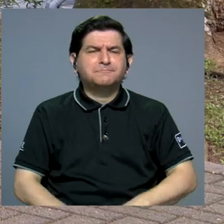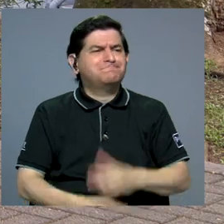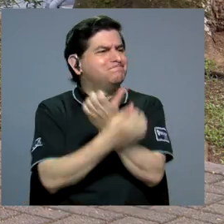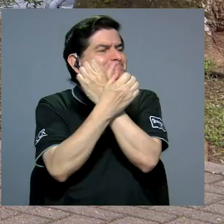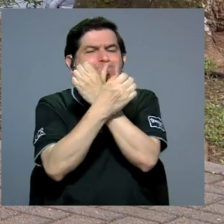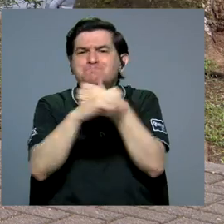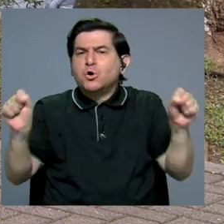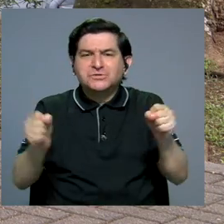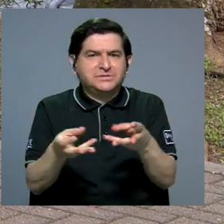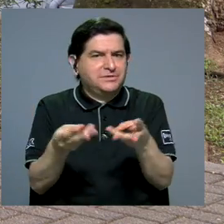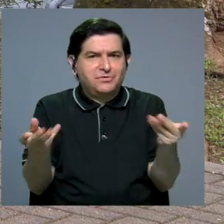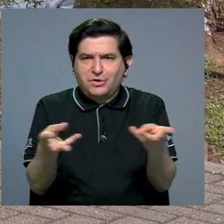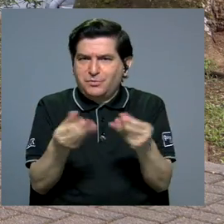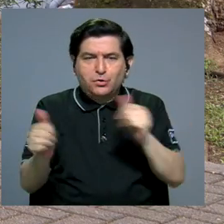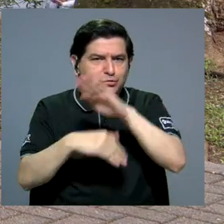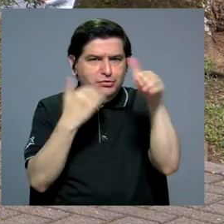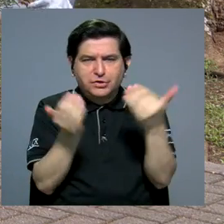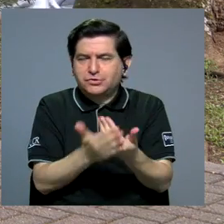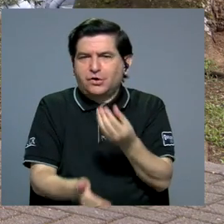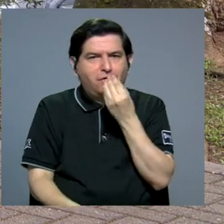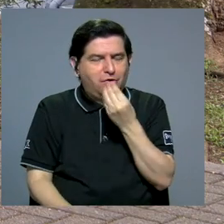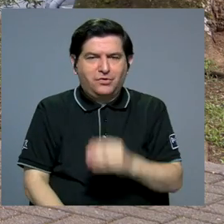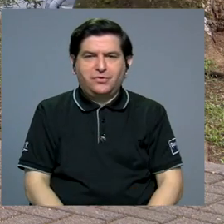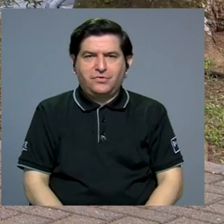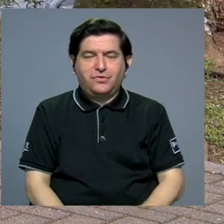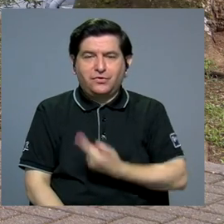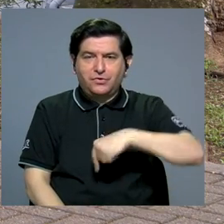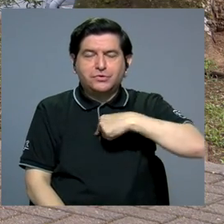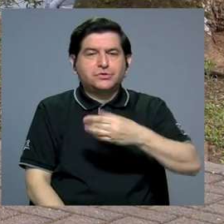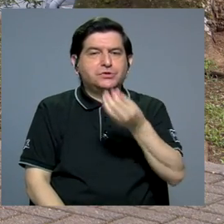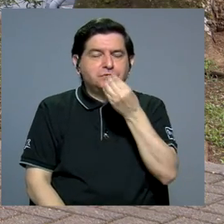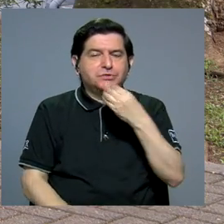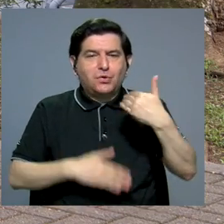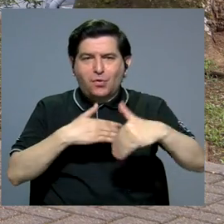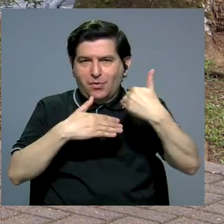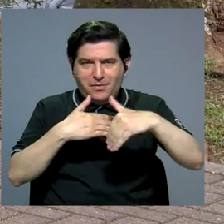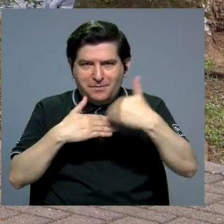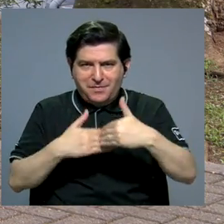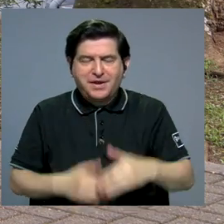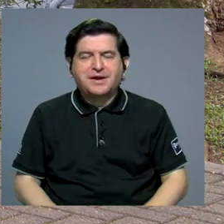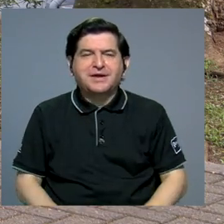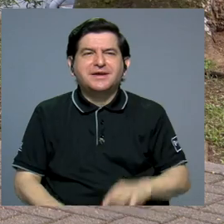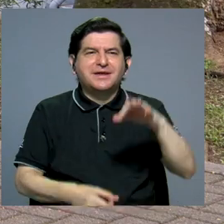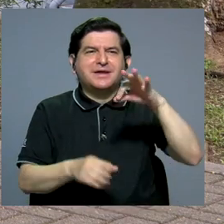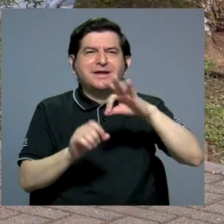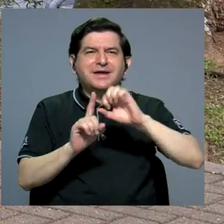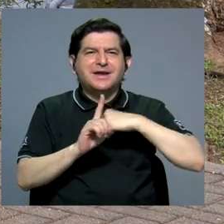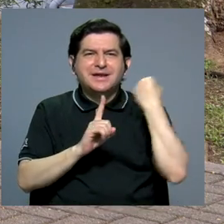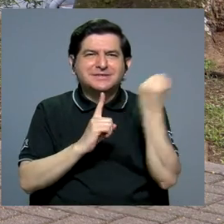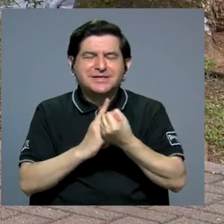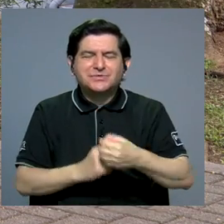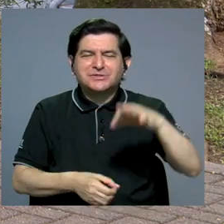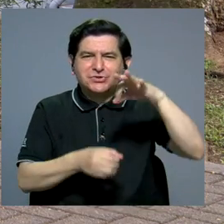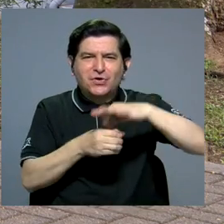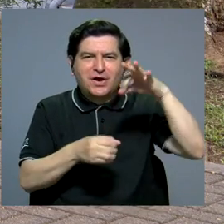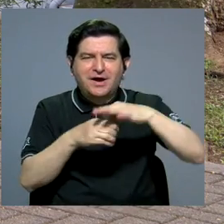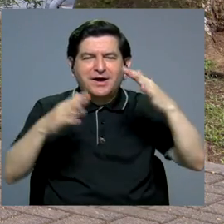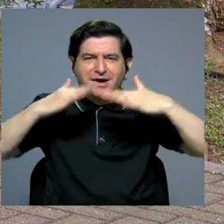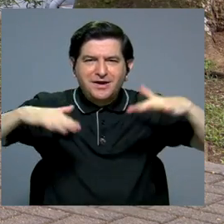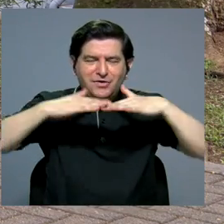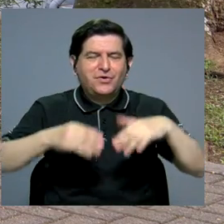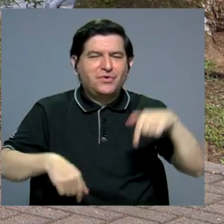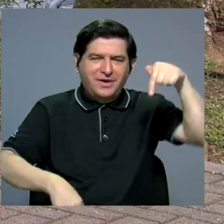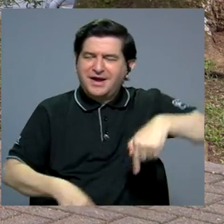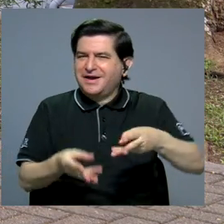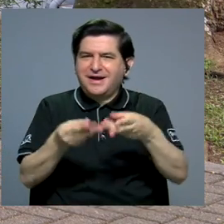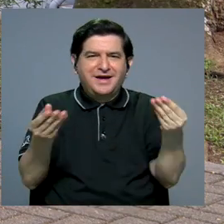Es imposible producir todo lo que comemos. Somos comedores de pan y las condiciones agroecológicas de Costa Rica no son para la producción